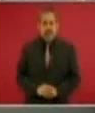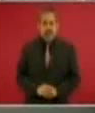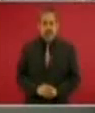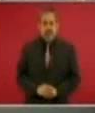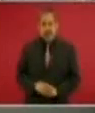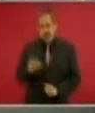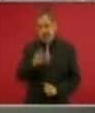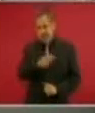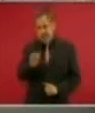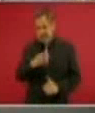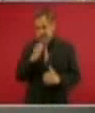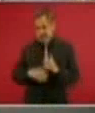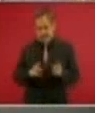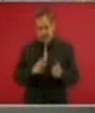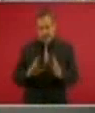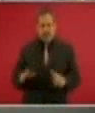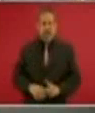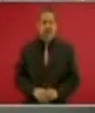Los dos, y ya. Sí.